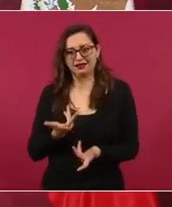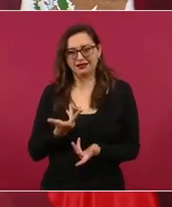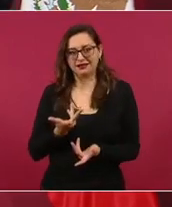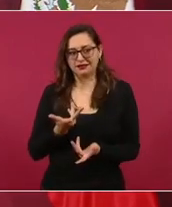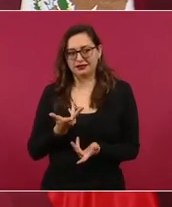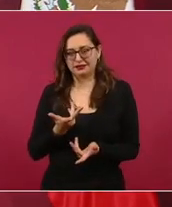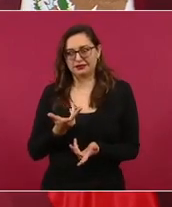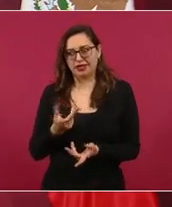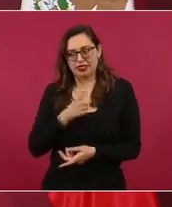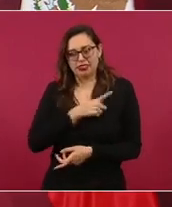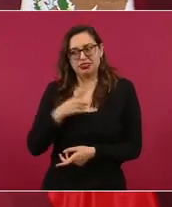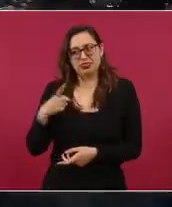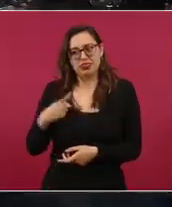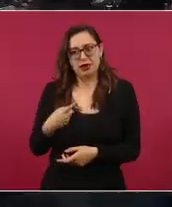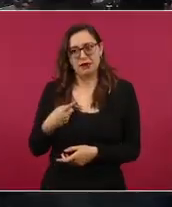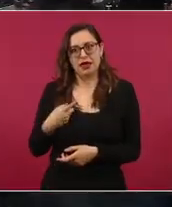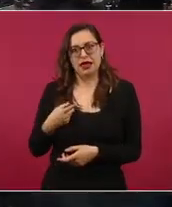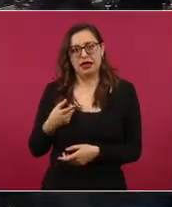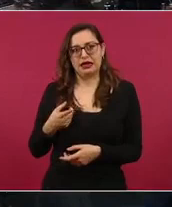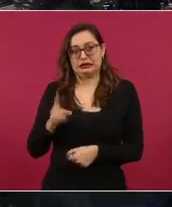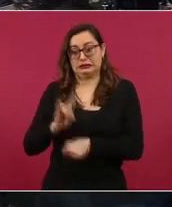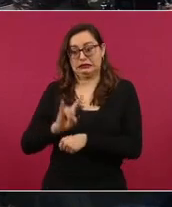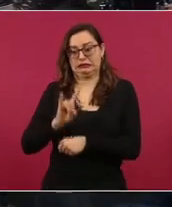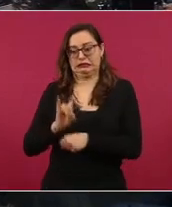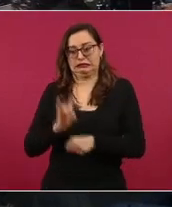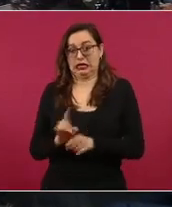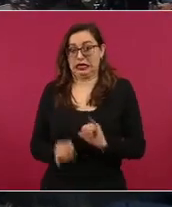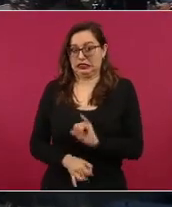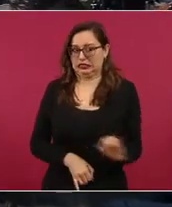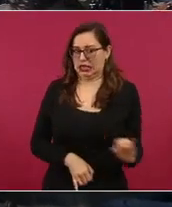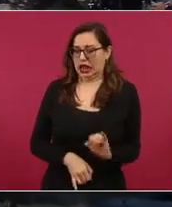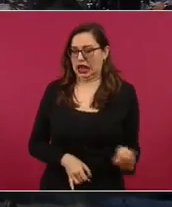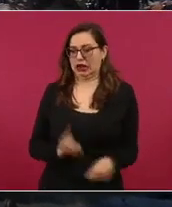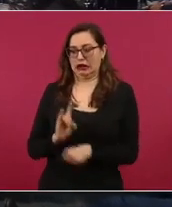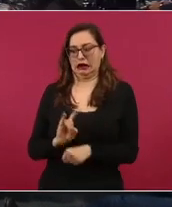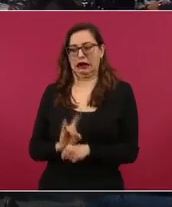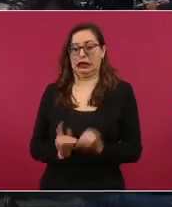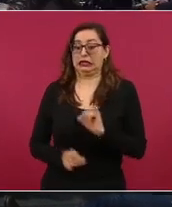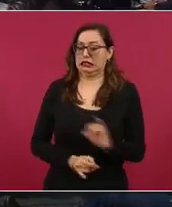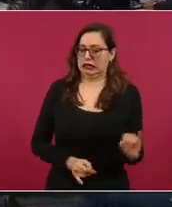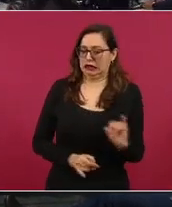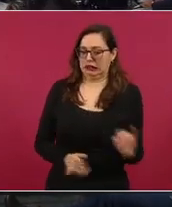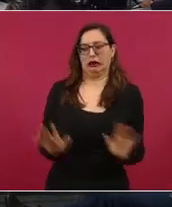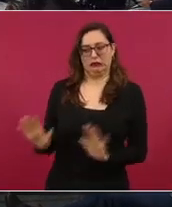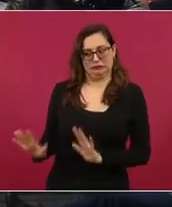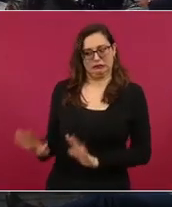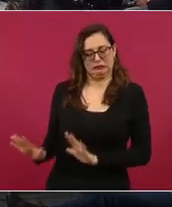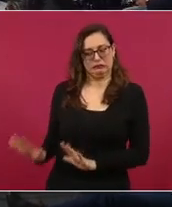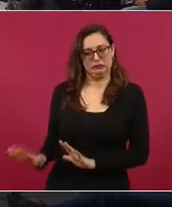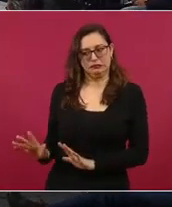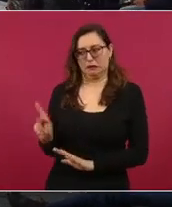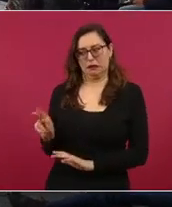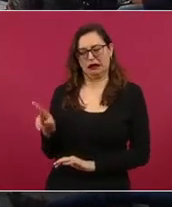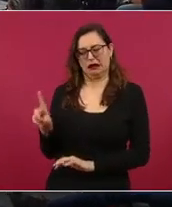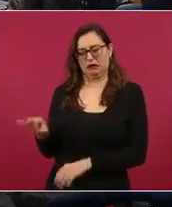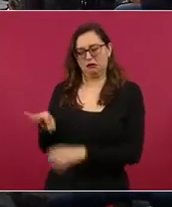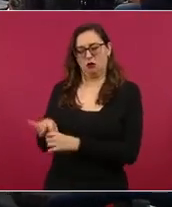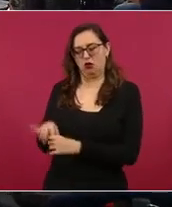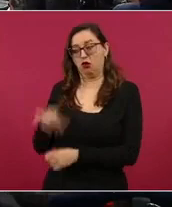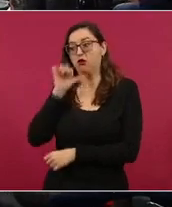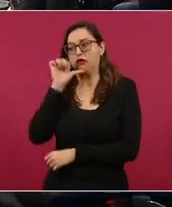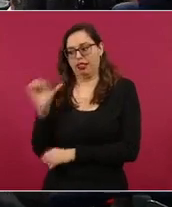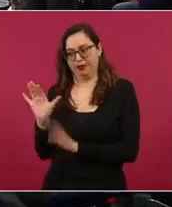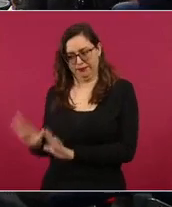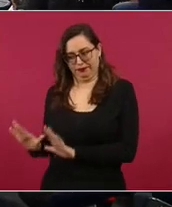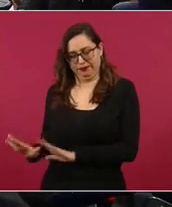Pura simulación. Entonces, con el PAN aprobamos la energética. Y el